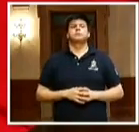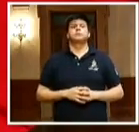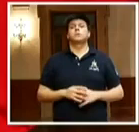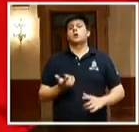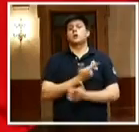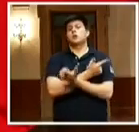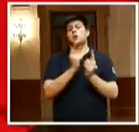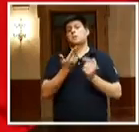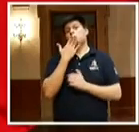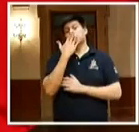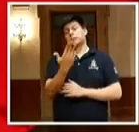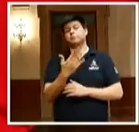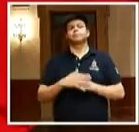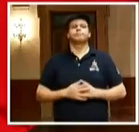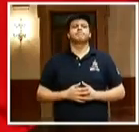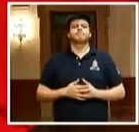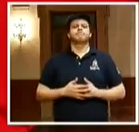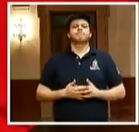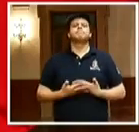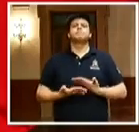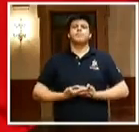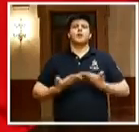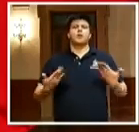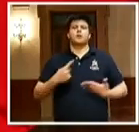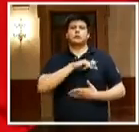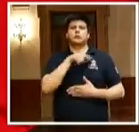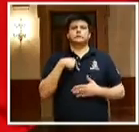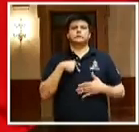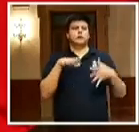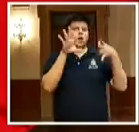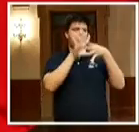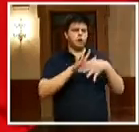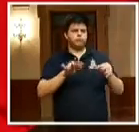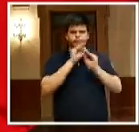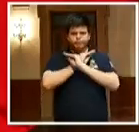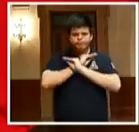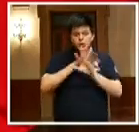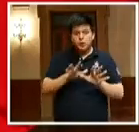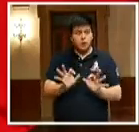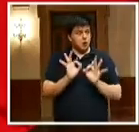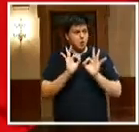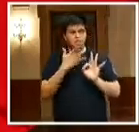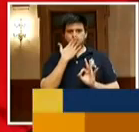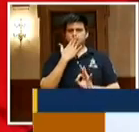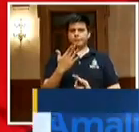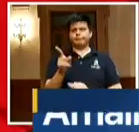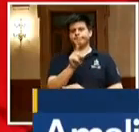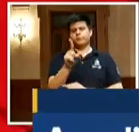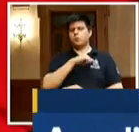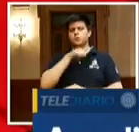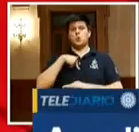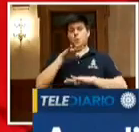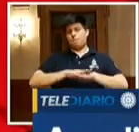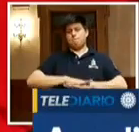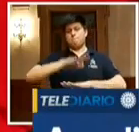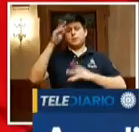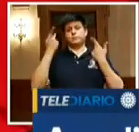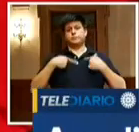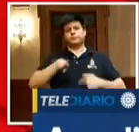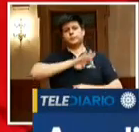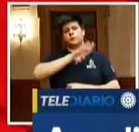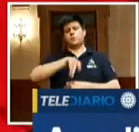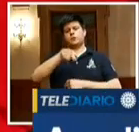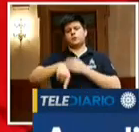bueno hoy tuvimos datos no tan buenos porque tuvimos el mayor número de funciones en el